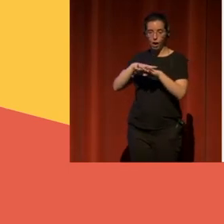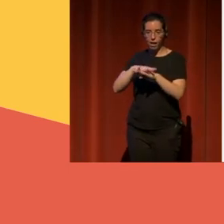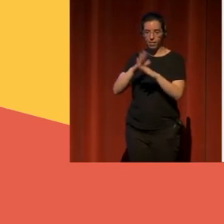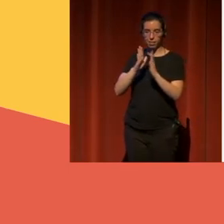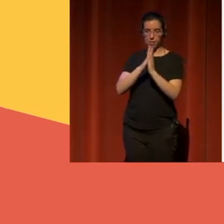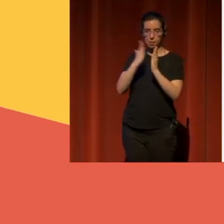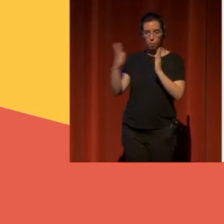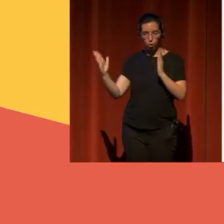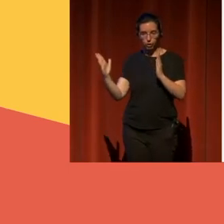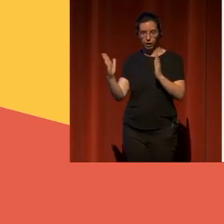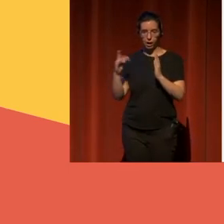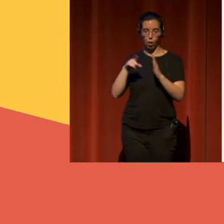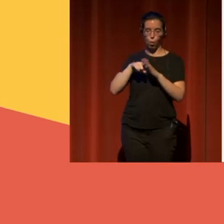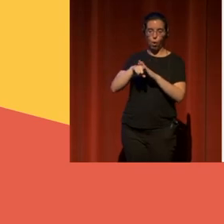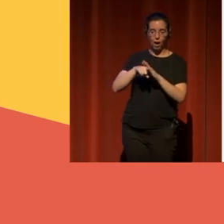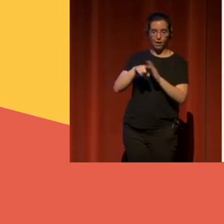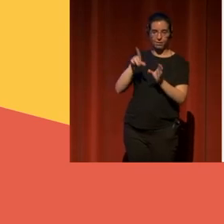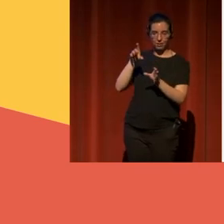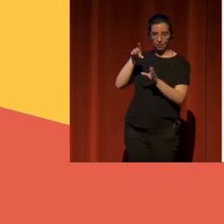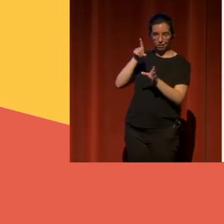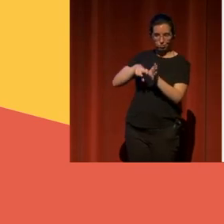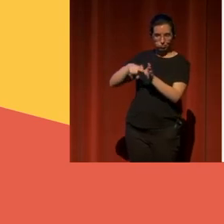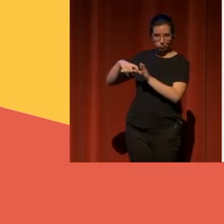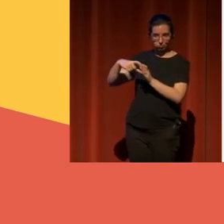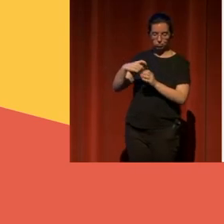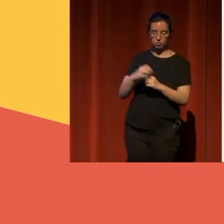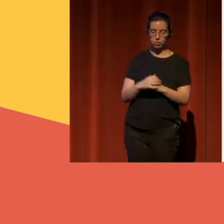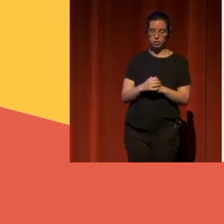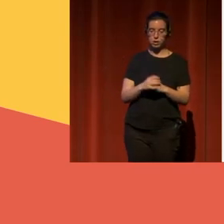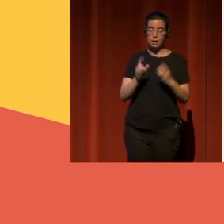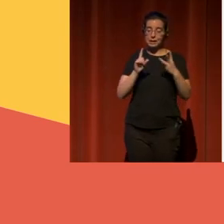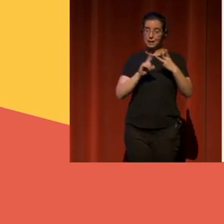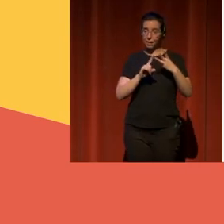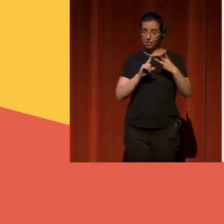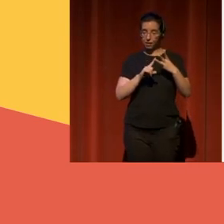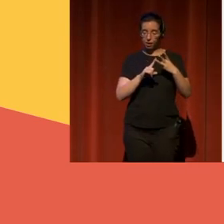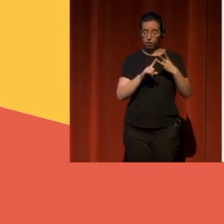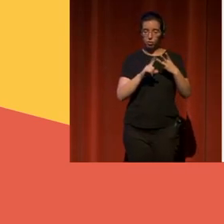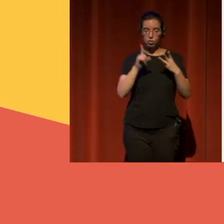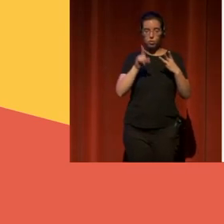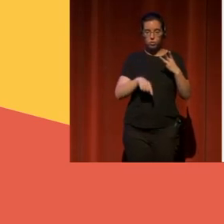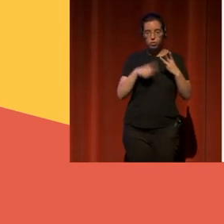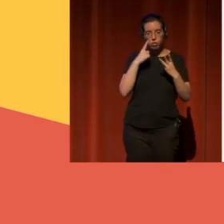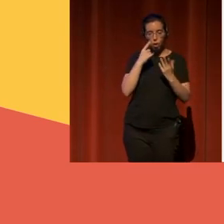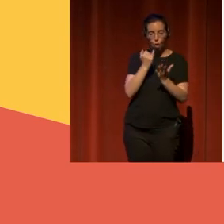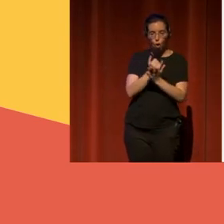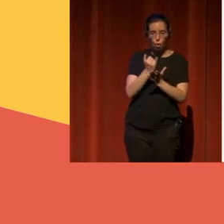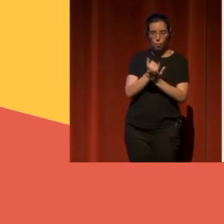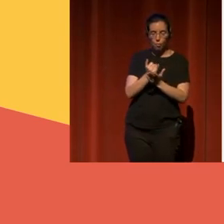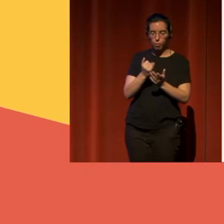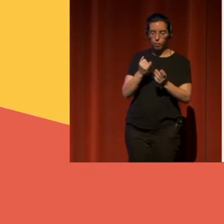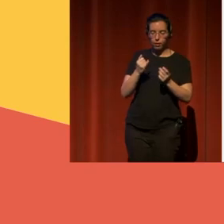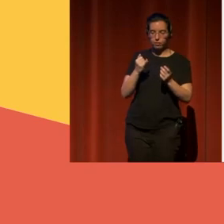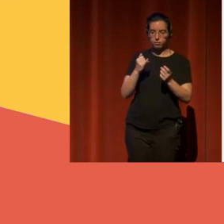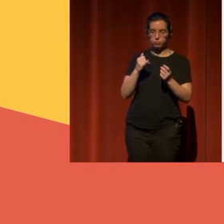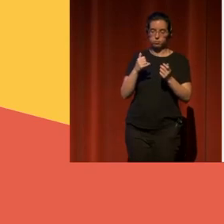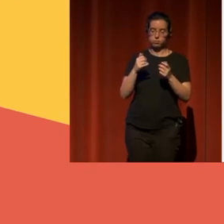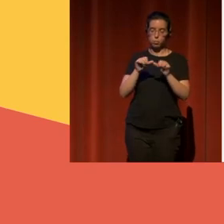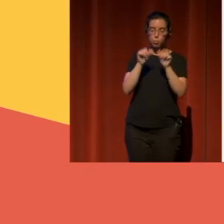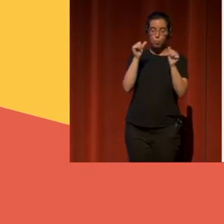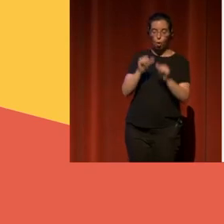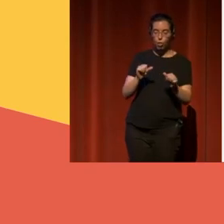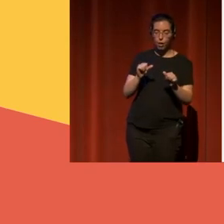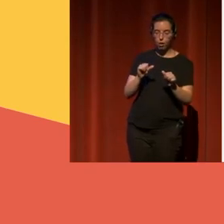o los agentes intervinientes. En tercer lugar, se ha comprobado cómo funcionan o cómo se aplican los modelos en un